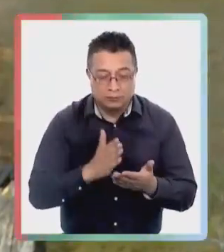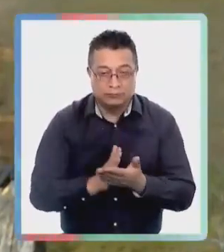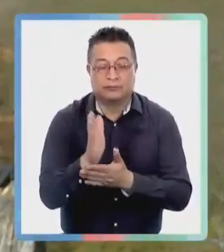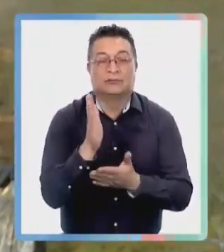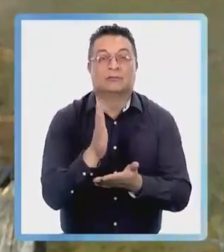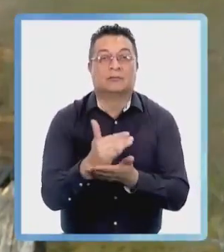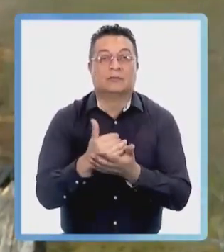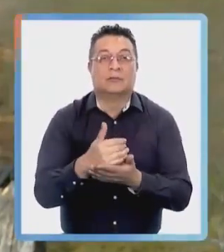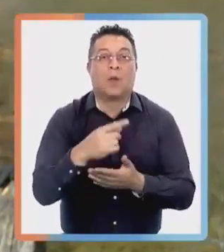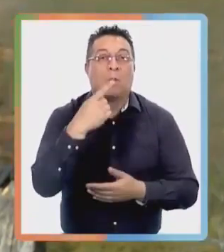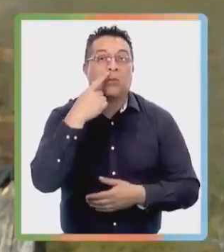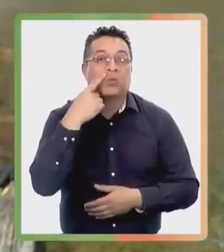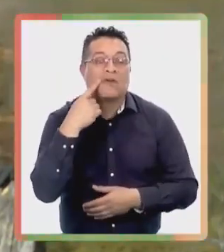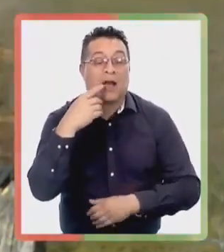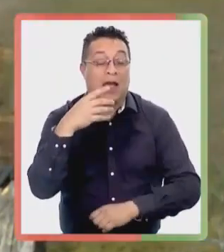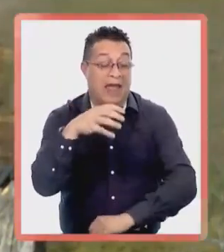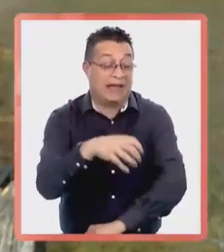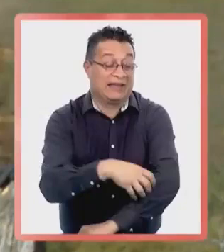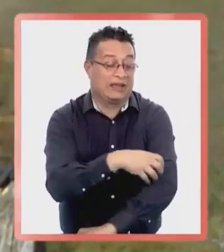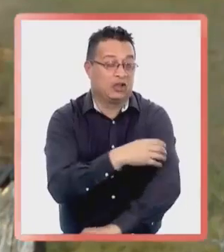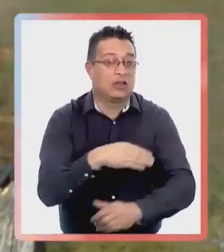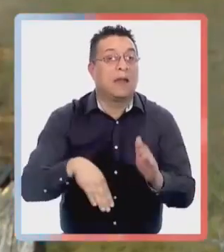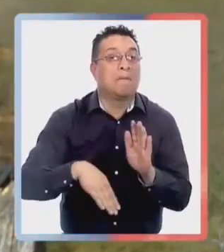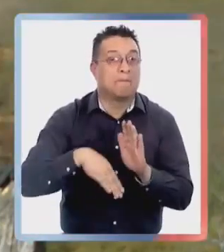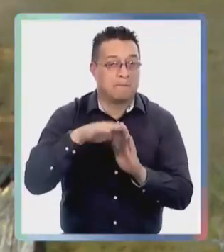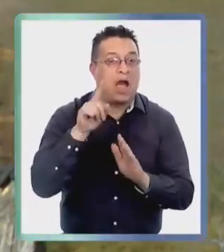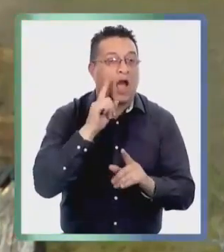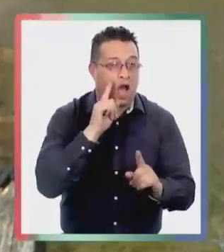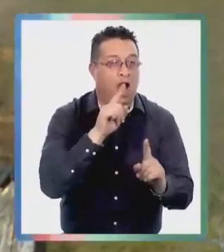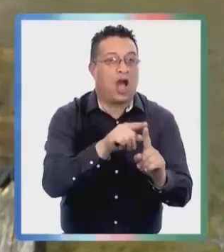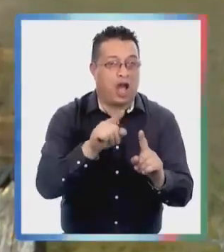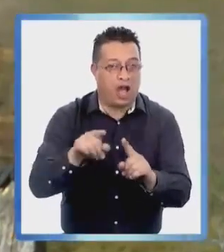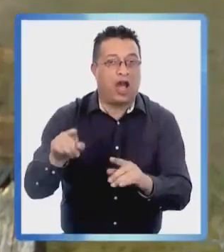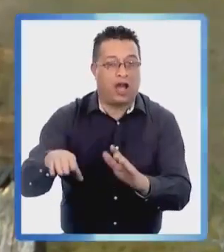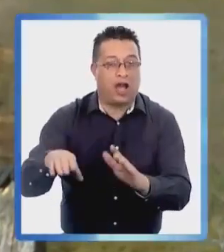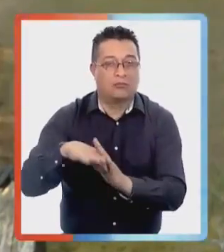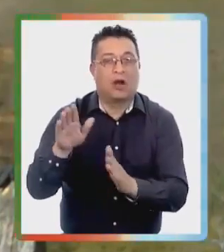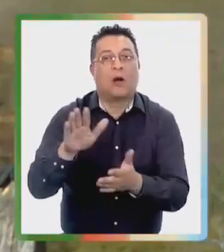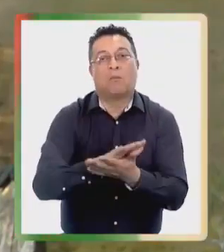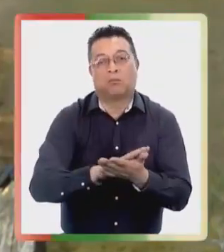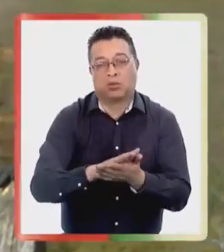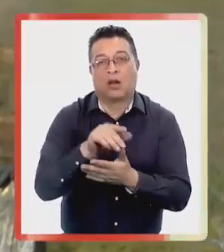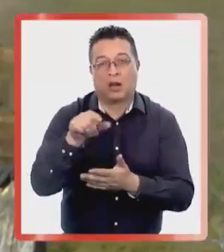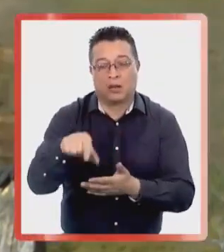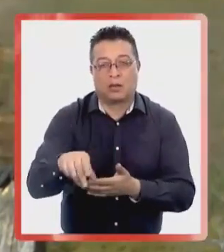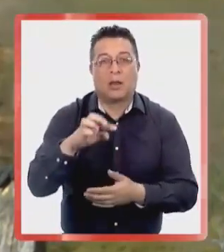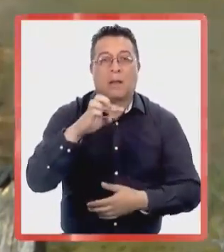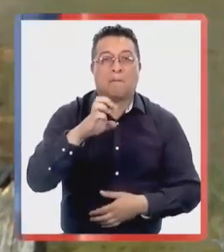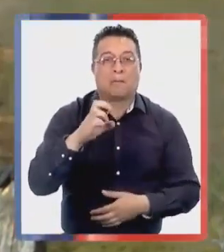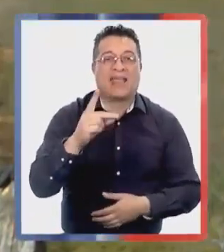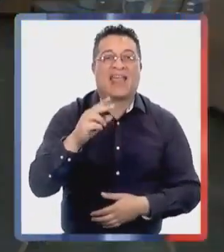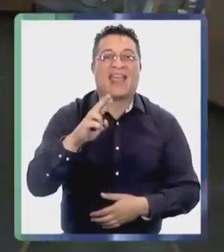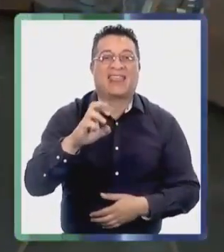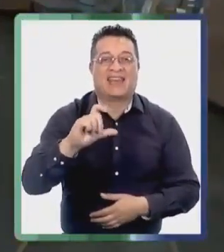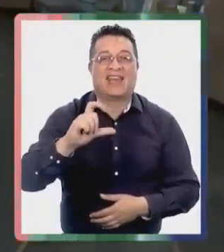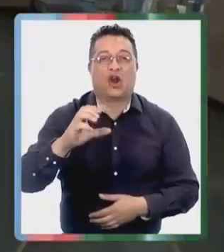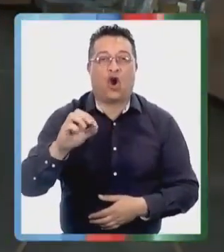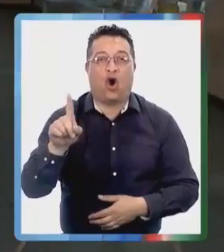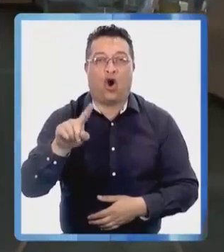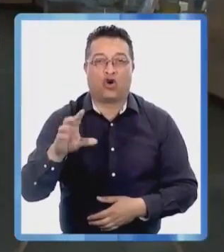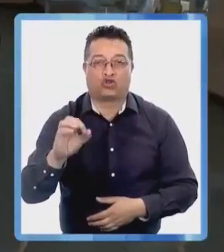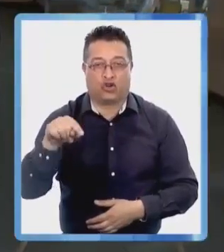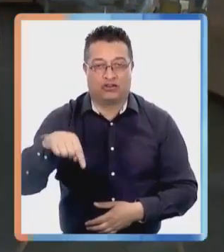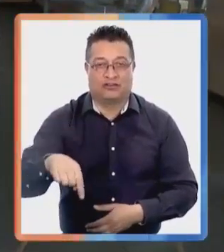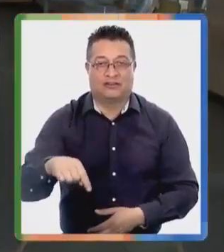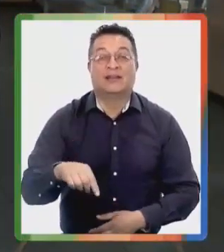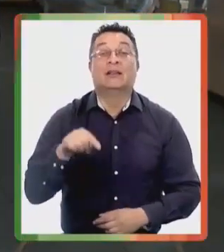empezamos esta estrategia piloto en las regiones que tienen una mayor concentración de casos, como ocurre acá en Pedregoso.